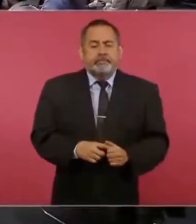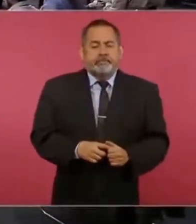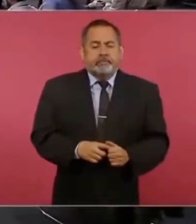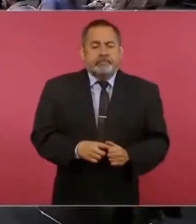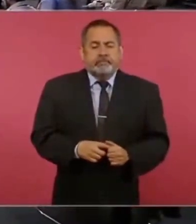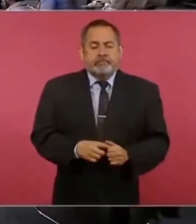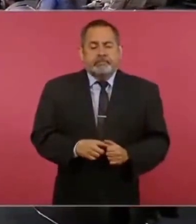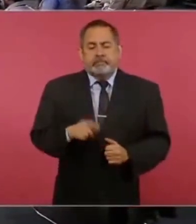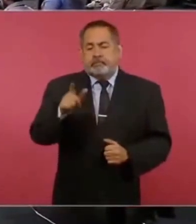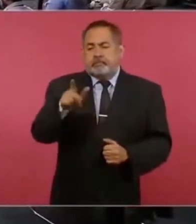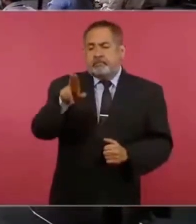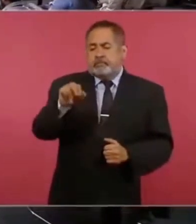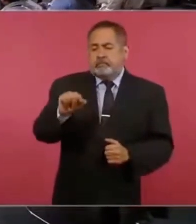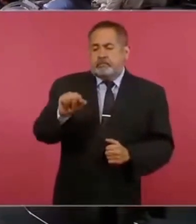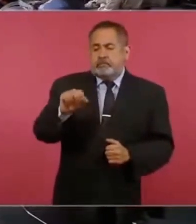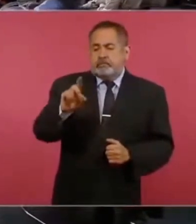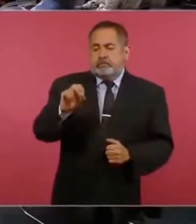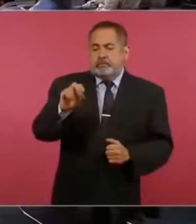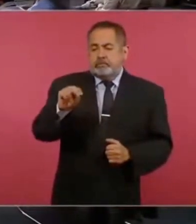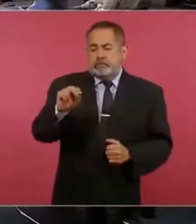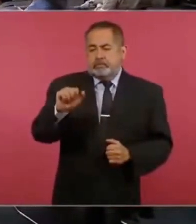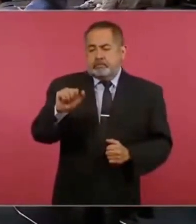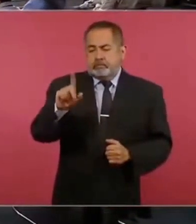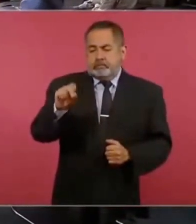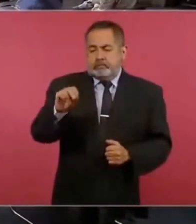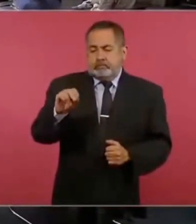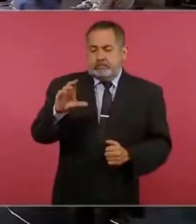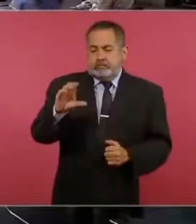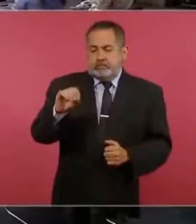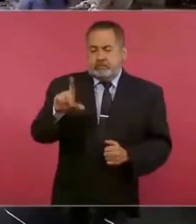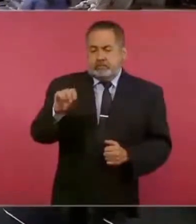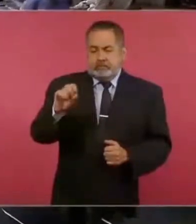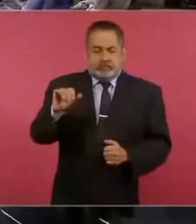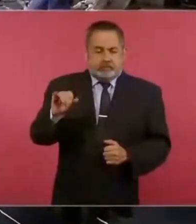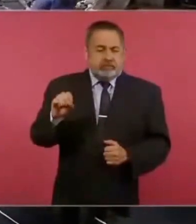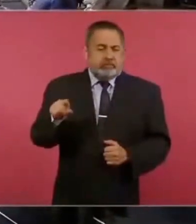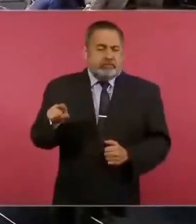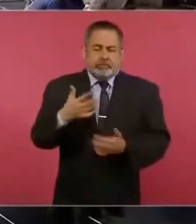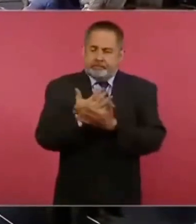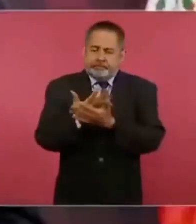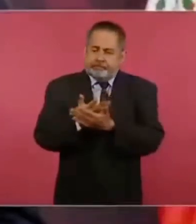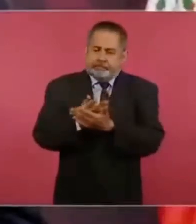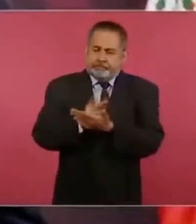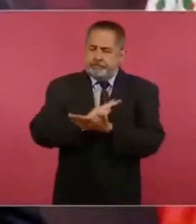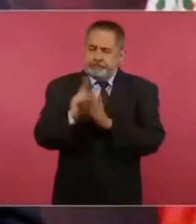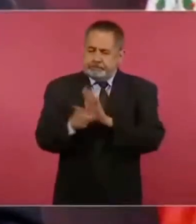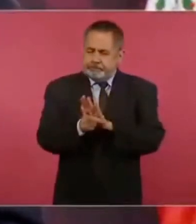Luis Donaldo, está pendiente porque